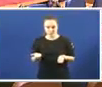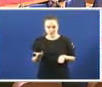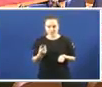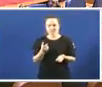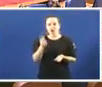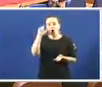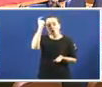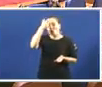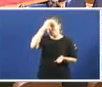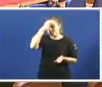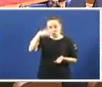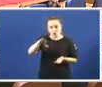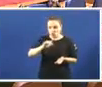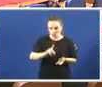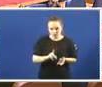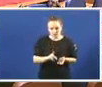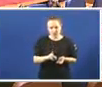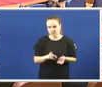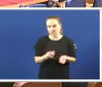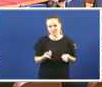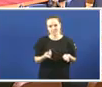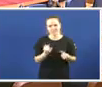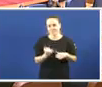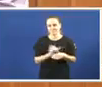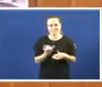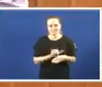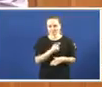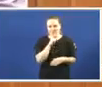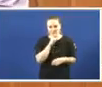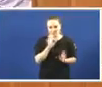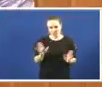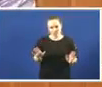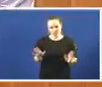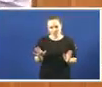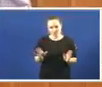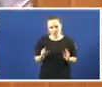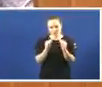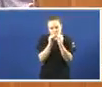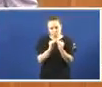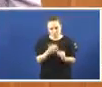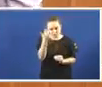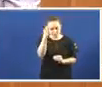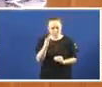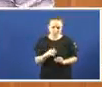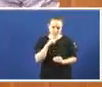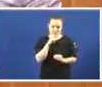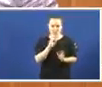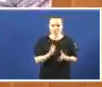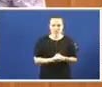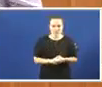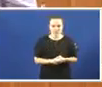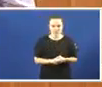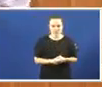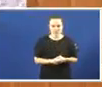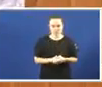moi difícil ter pericia para elaborar os orzamentos. E algo que ten que ver,